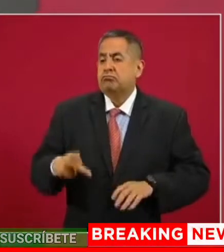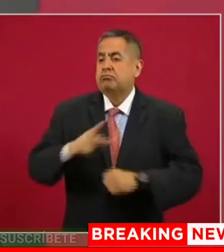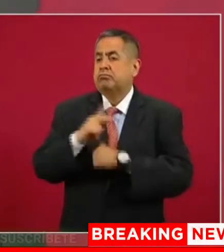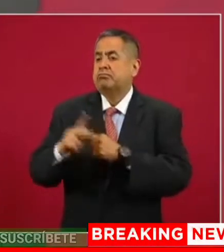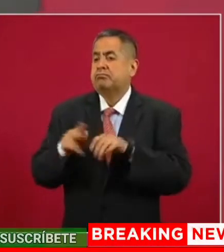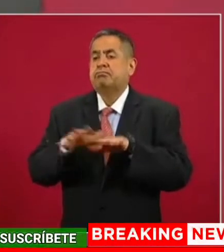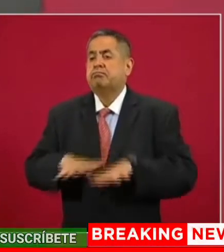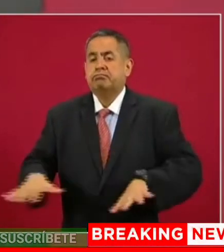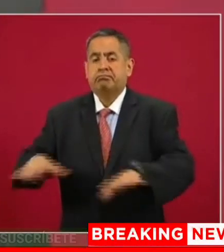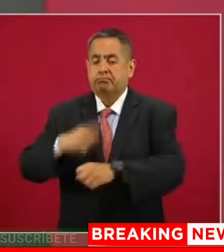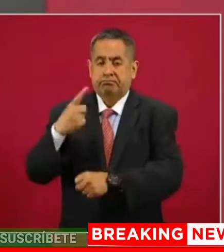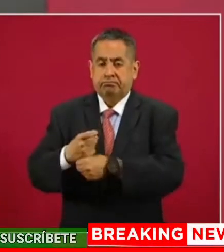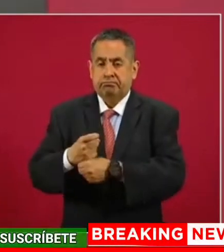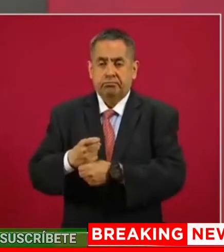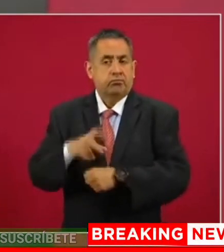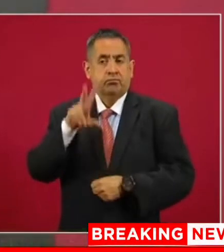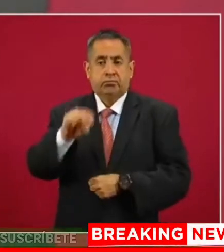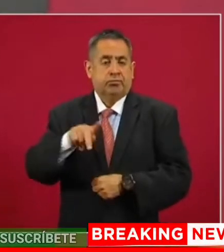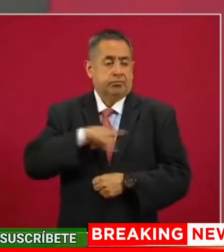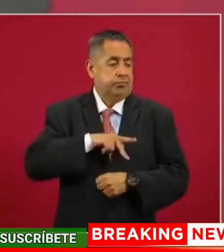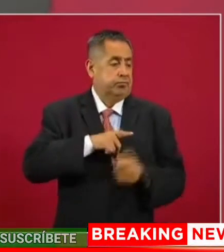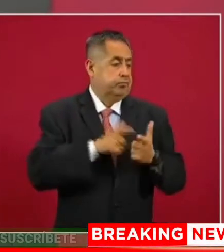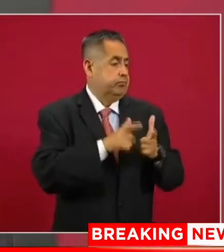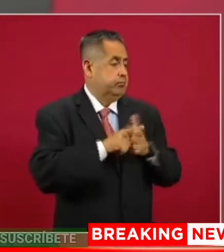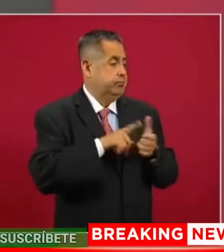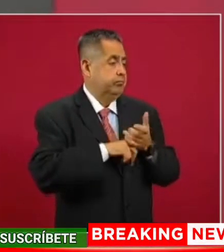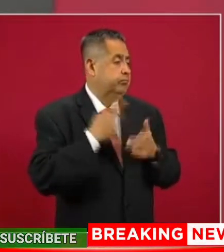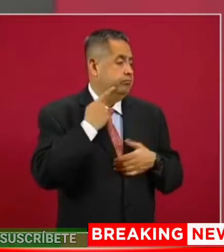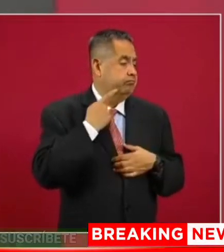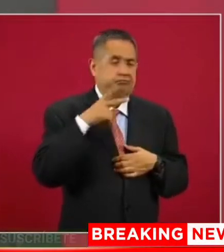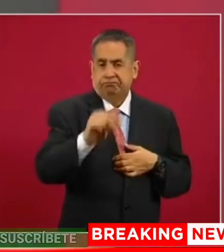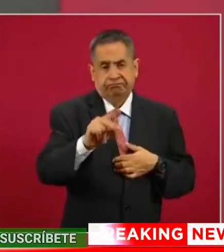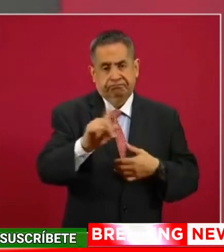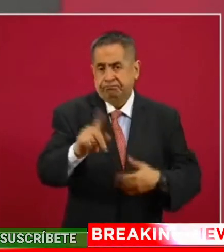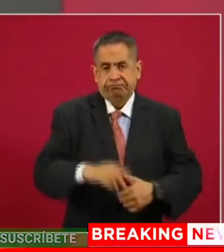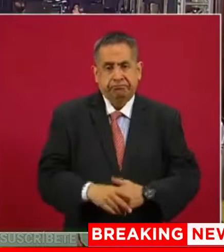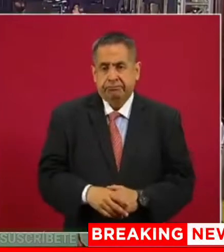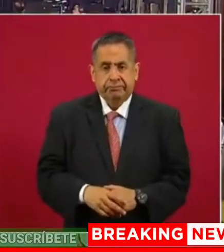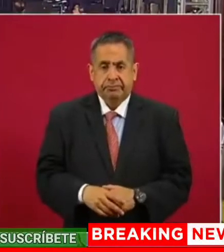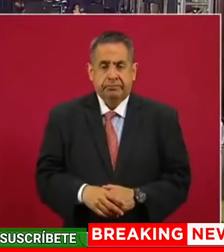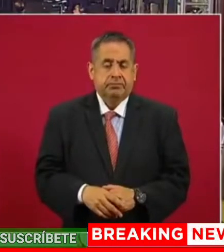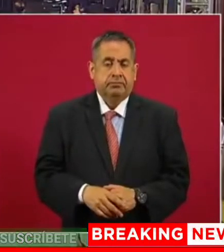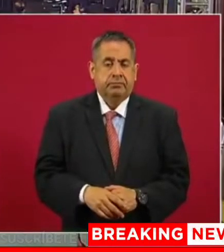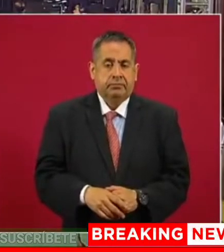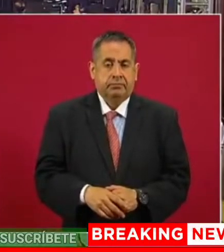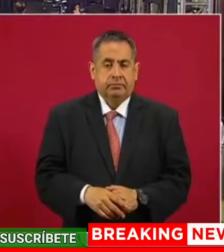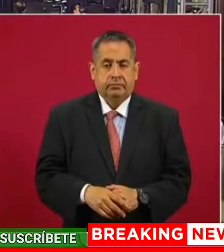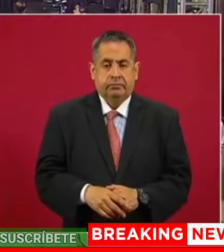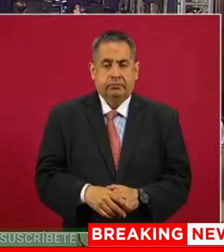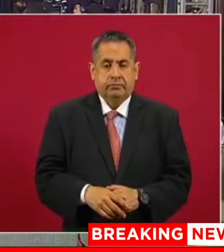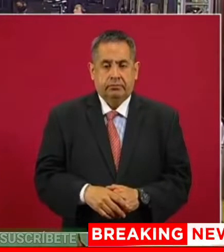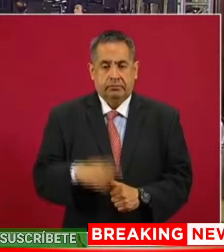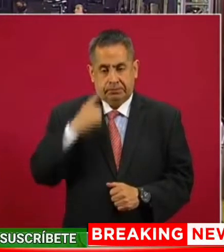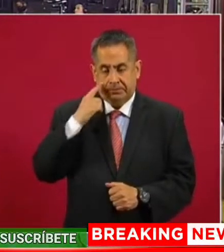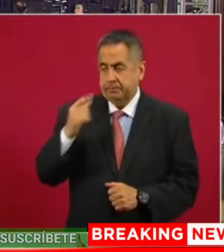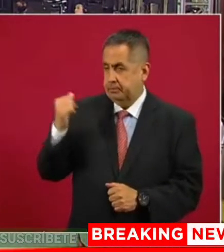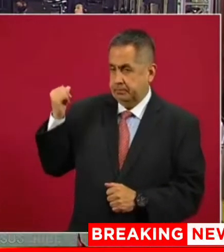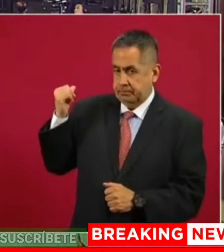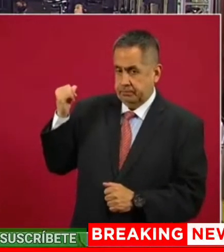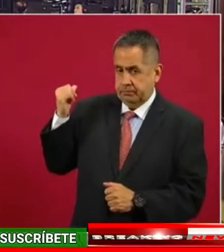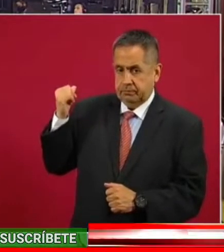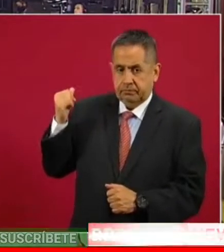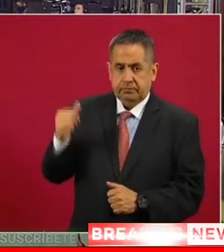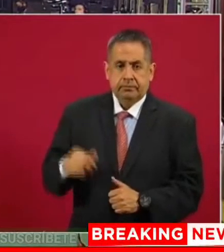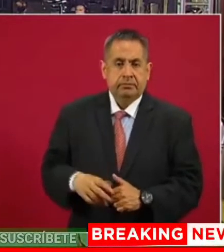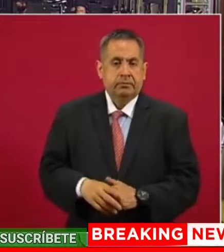nación, no los intereses de grupo. Entonces, mientras no se destrabe este conflicto del agua, ¿no se regresa? Miren,